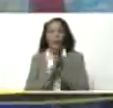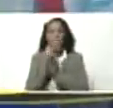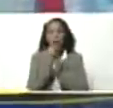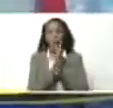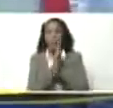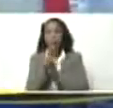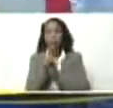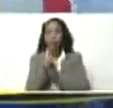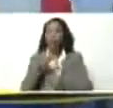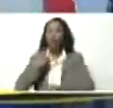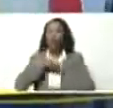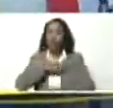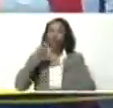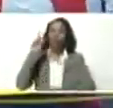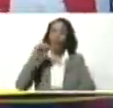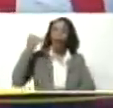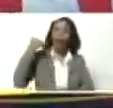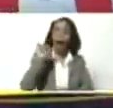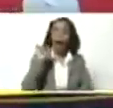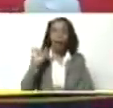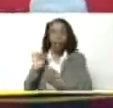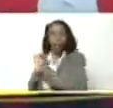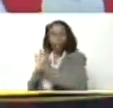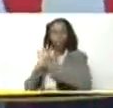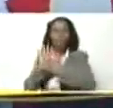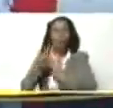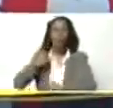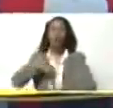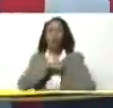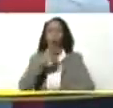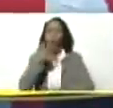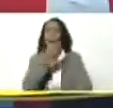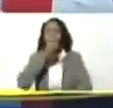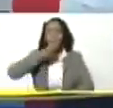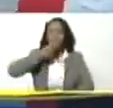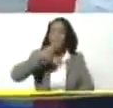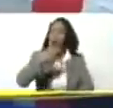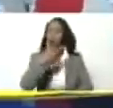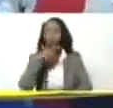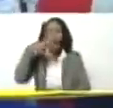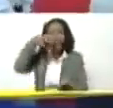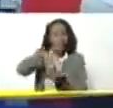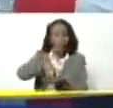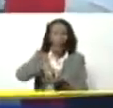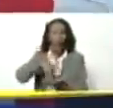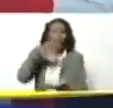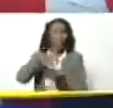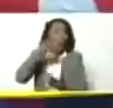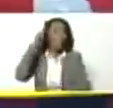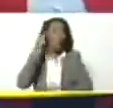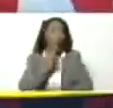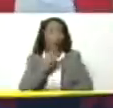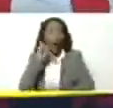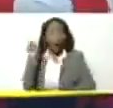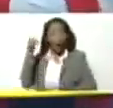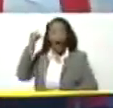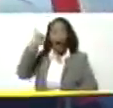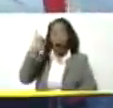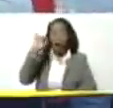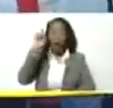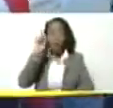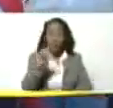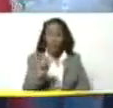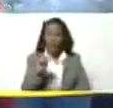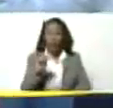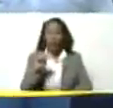emprendimientos, tenemos también expresiones de nuestros hermosísimos estados, en este caso el estado Bolívar. Aquí tenemos